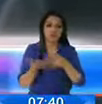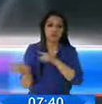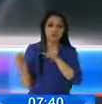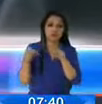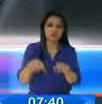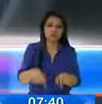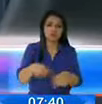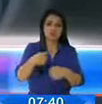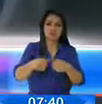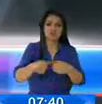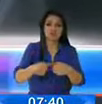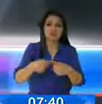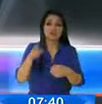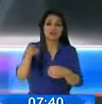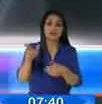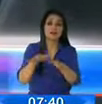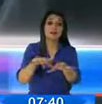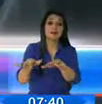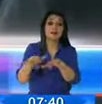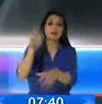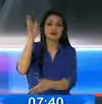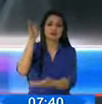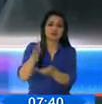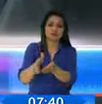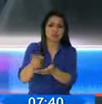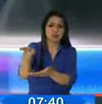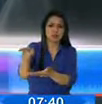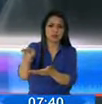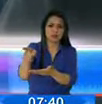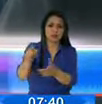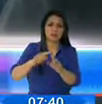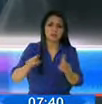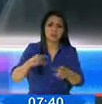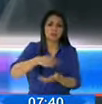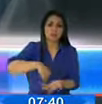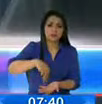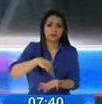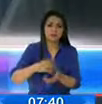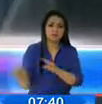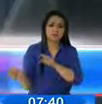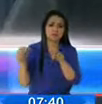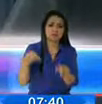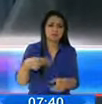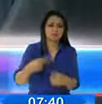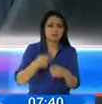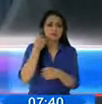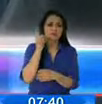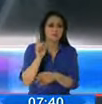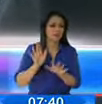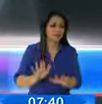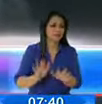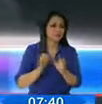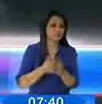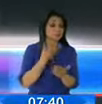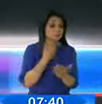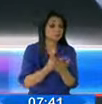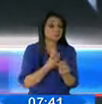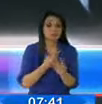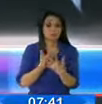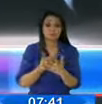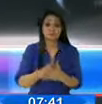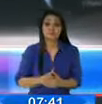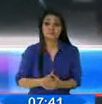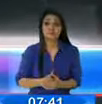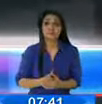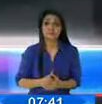acá y la suspensión de sus actividades, pero creemos que Manabí está presente y ha decidido de esa manera. Le agradecemos muchísimo.